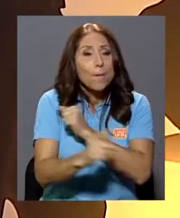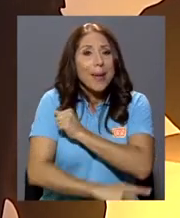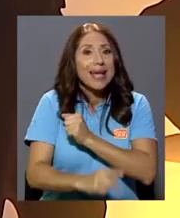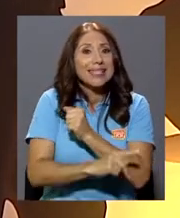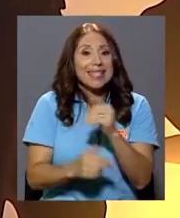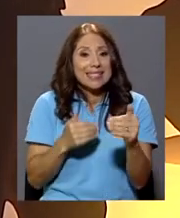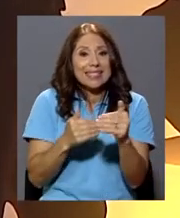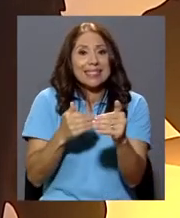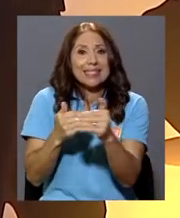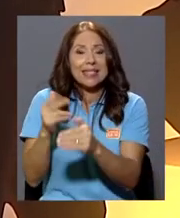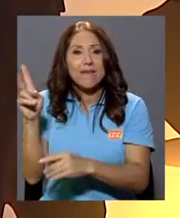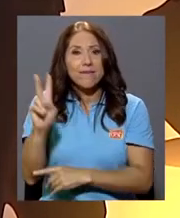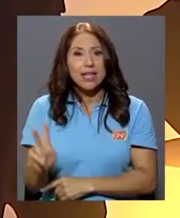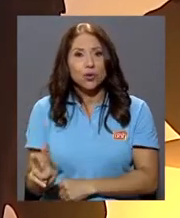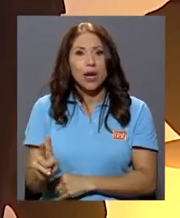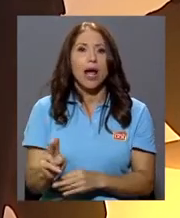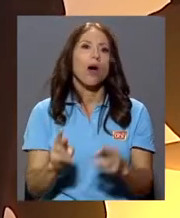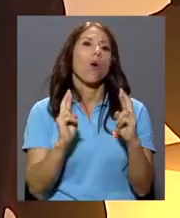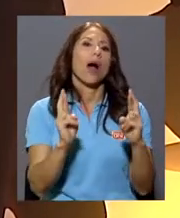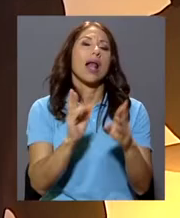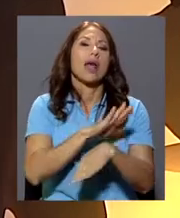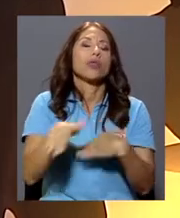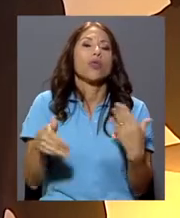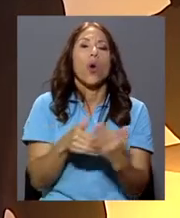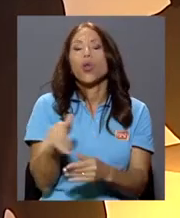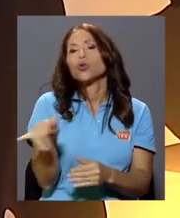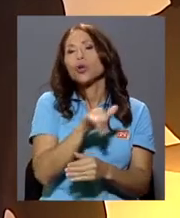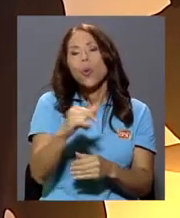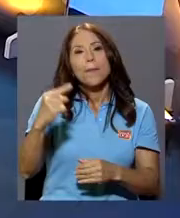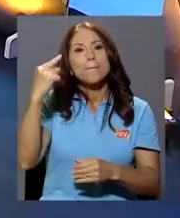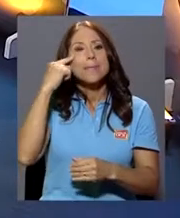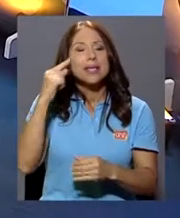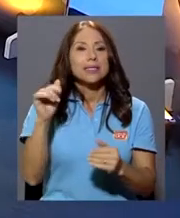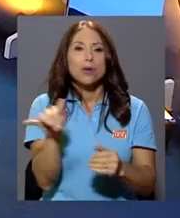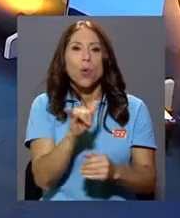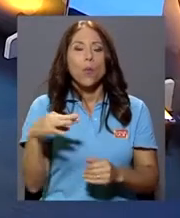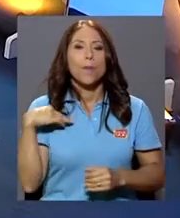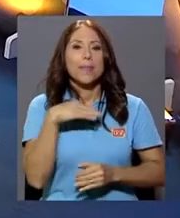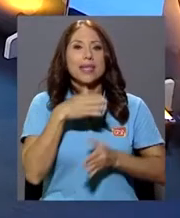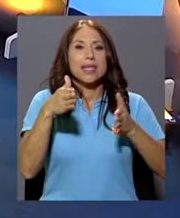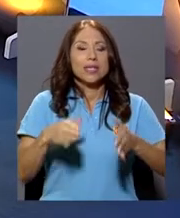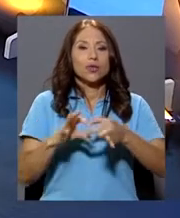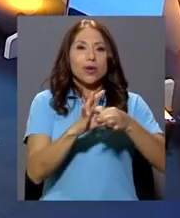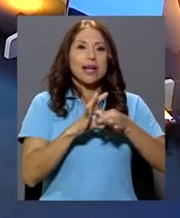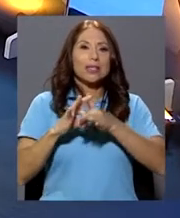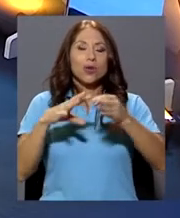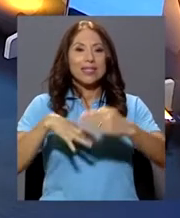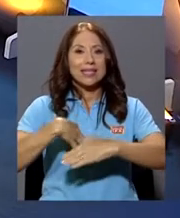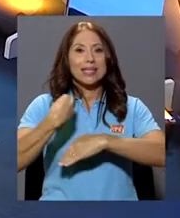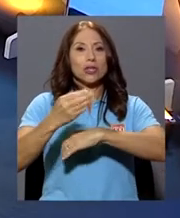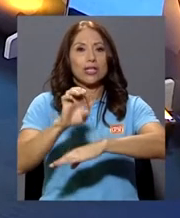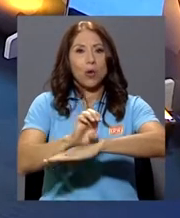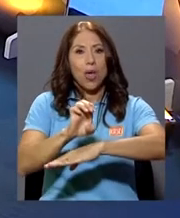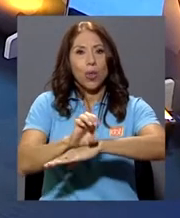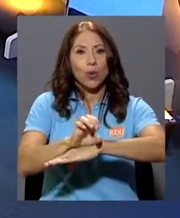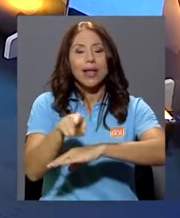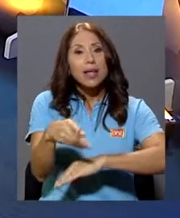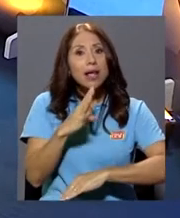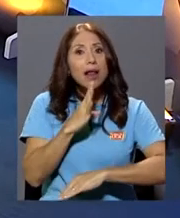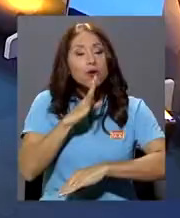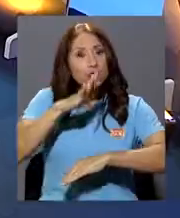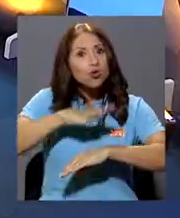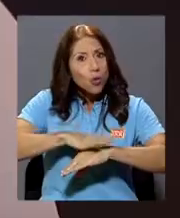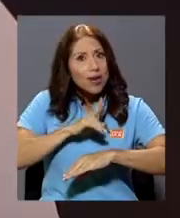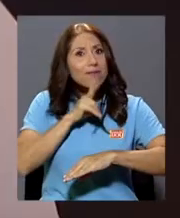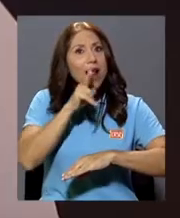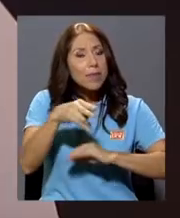todos tuviesen el discurso del ministro de Relaciones Exteriores del Ecuador, por ejemplo, donde habló de un protocolo verdaderamente